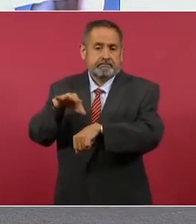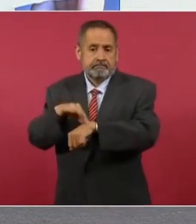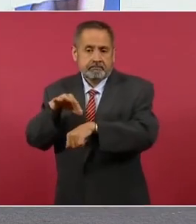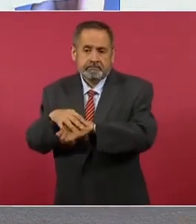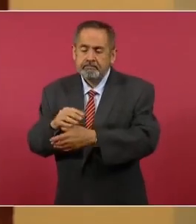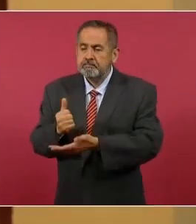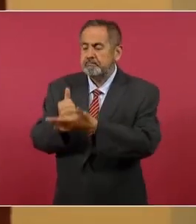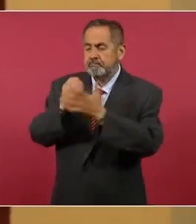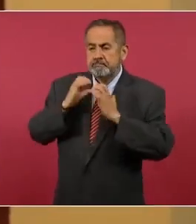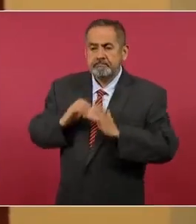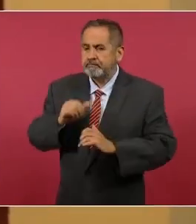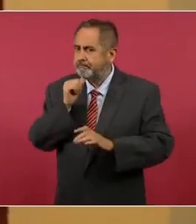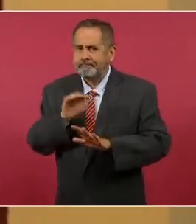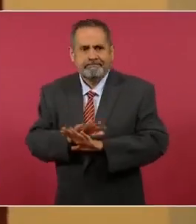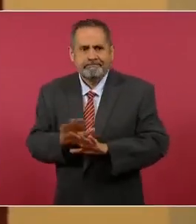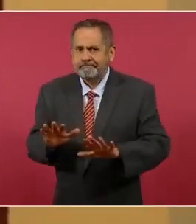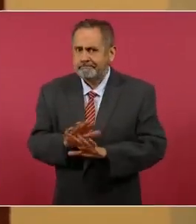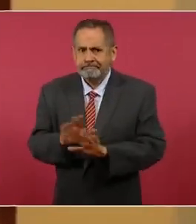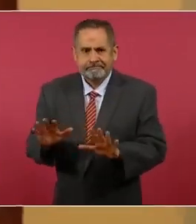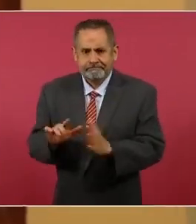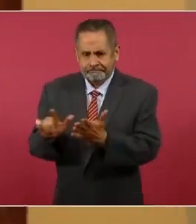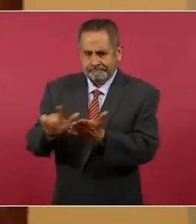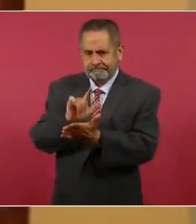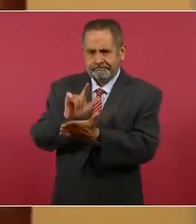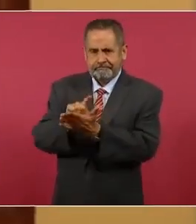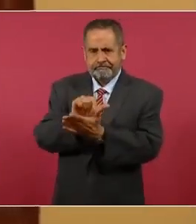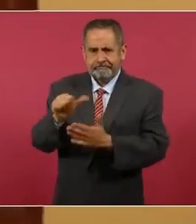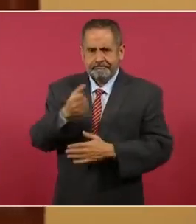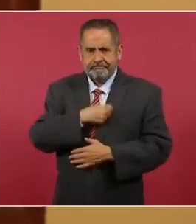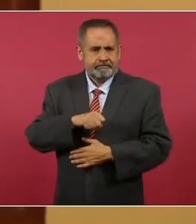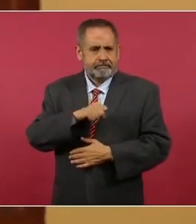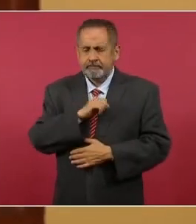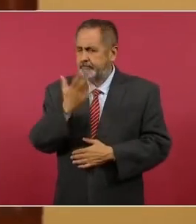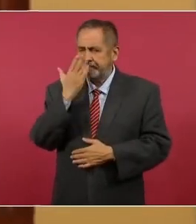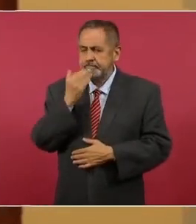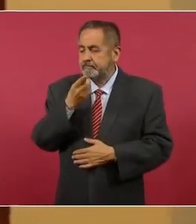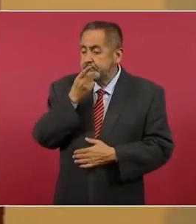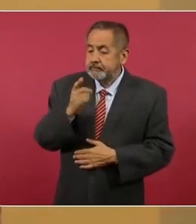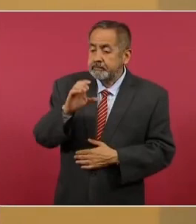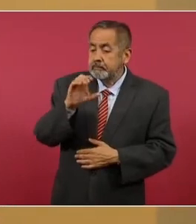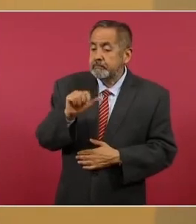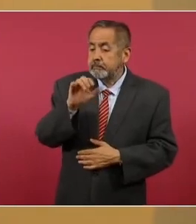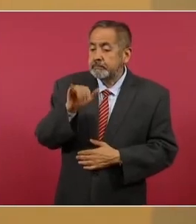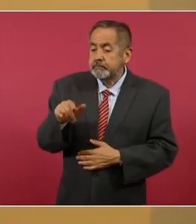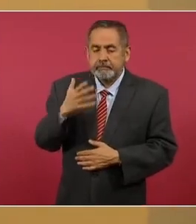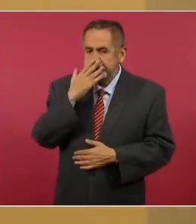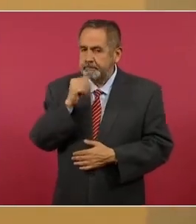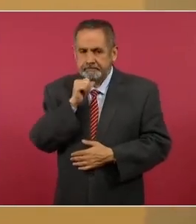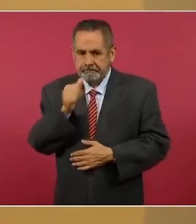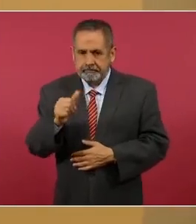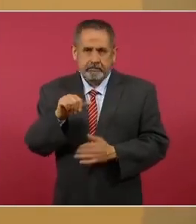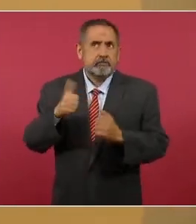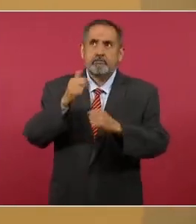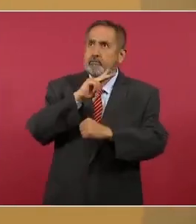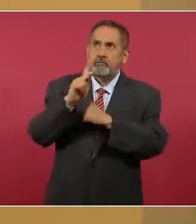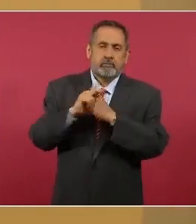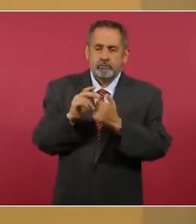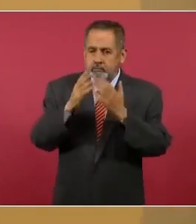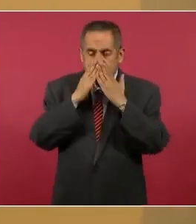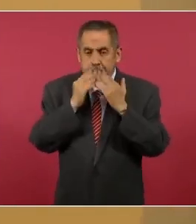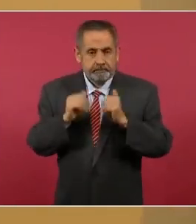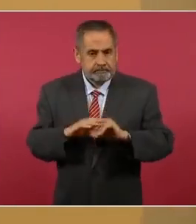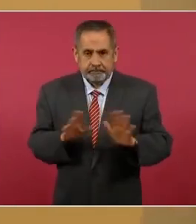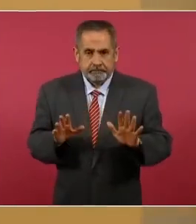terapéutica médica. En la Ley General de Salud Mexicana, al igual que en otras legislaciones de otros países y también en